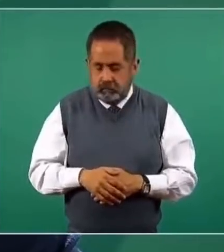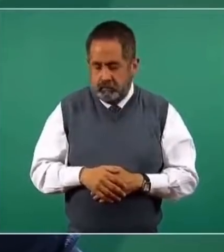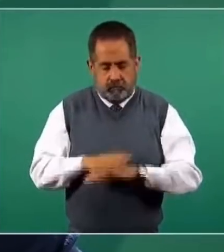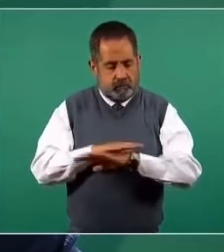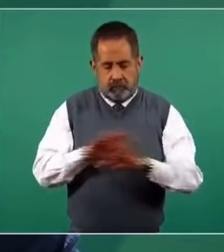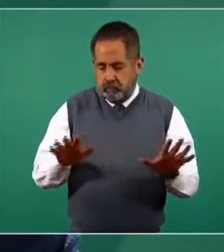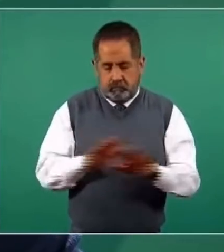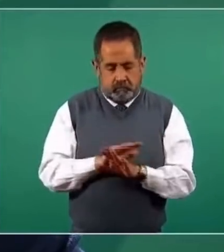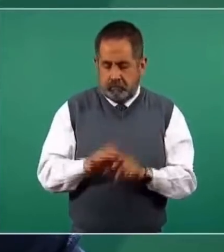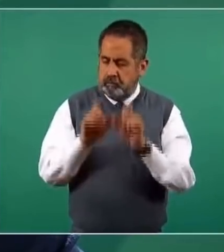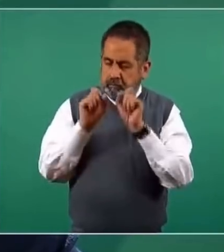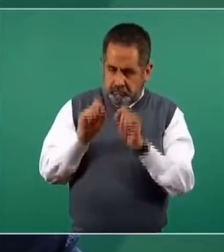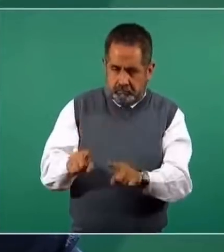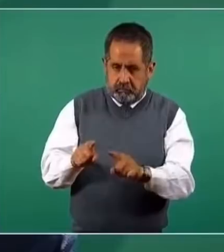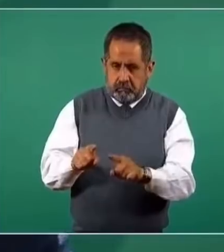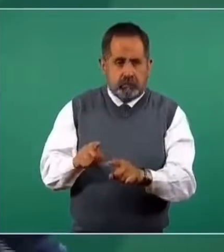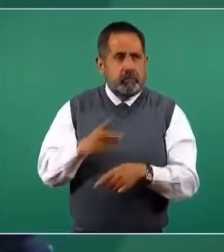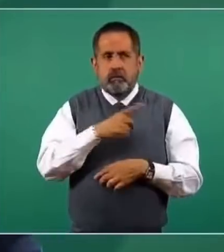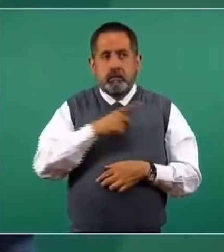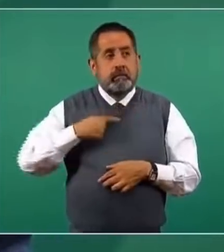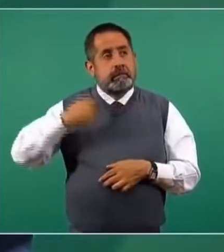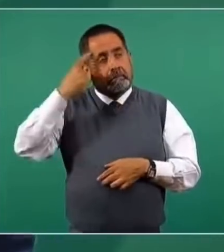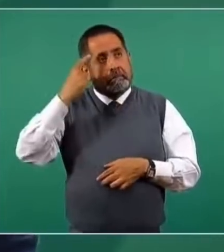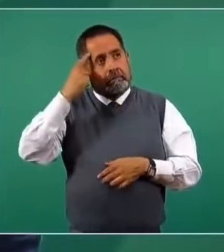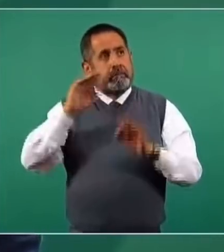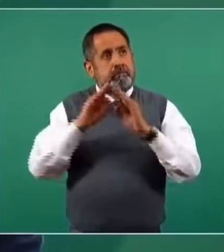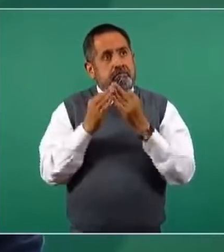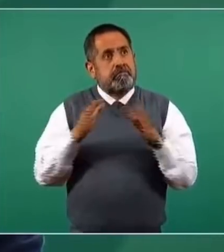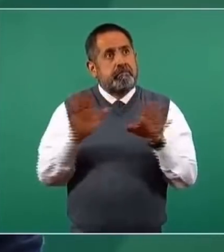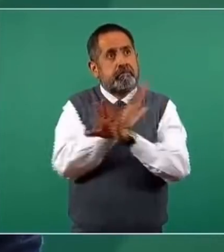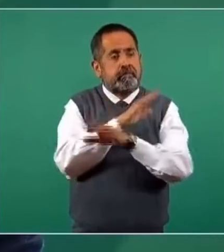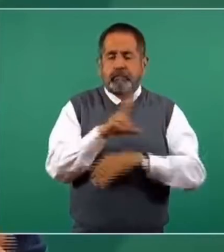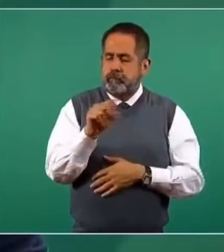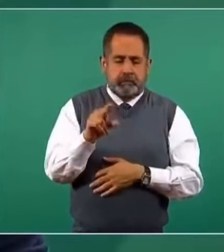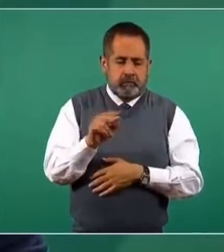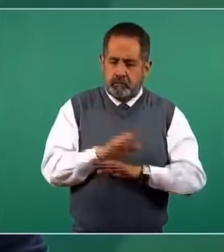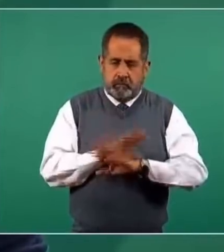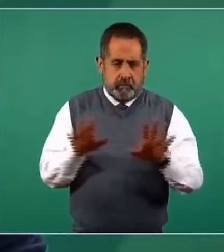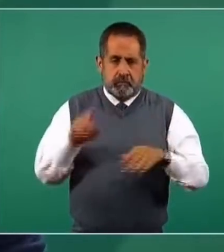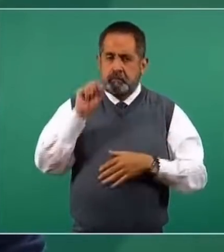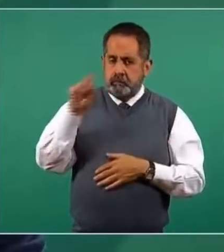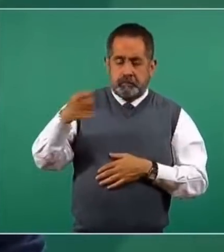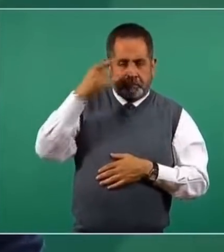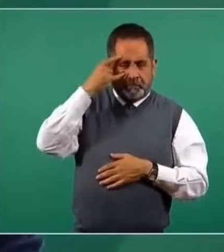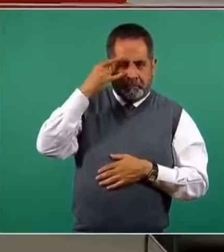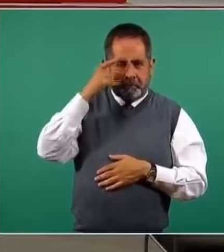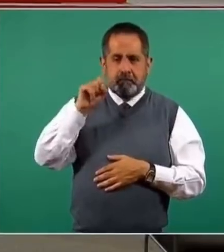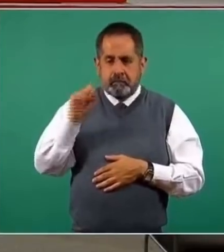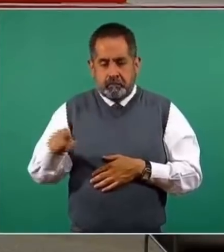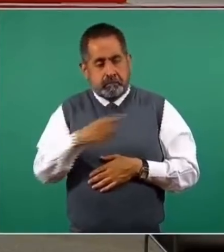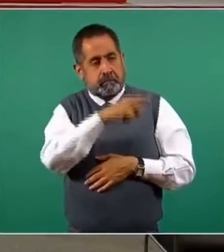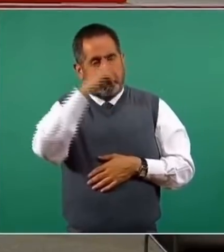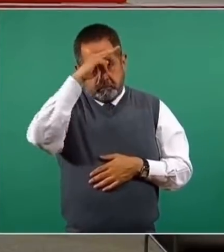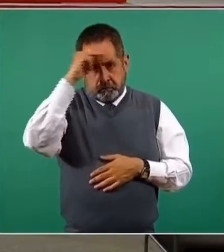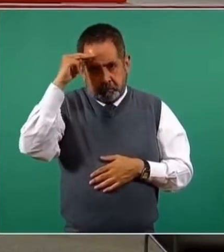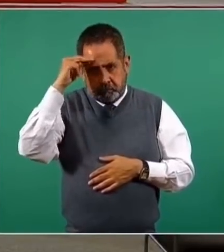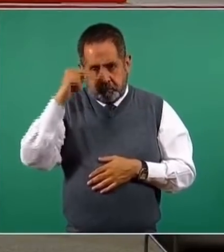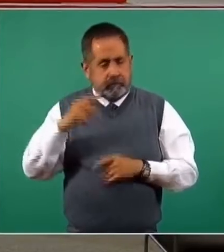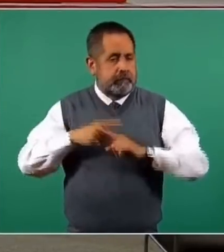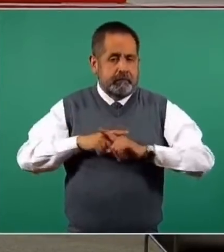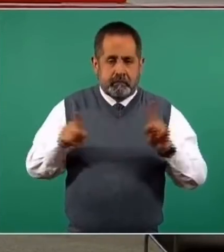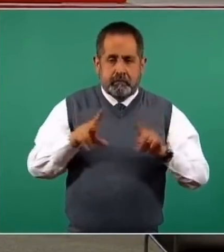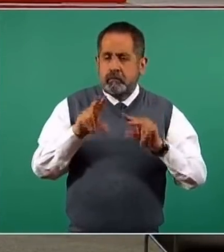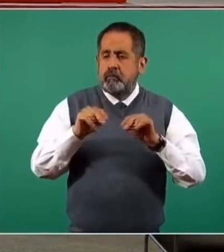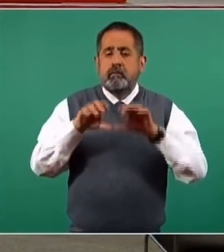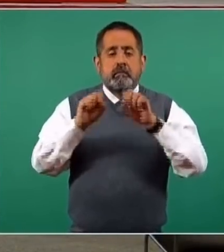es no, no hay razón, porque esta situación de Campeche y lo mismo lo que pasó en Nayarit no son consecuencia de la